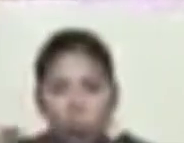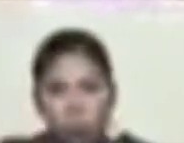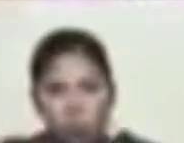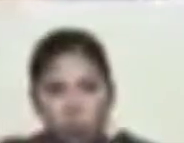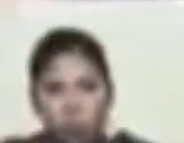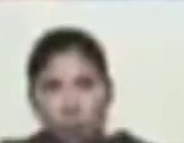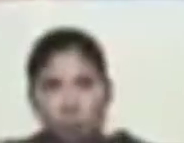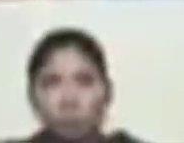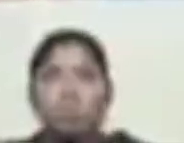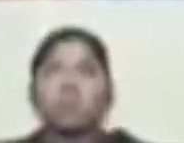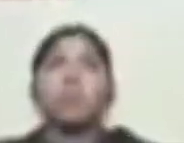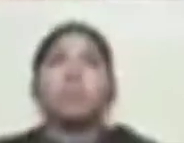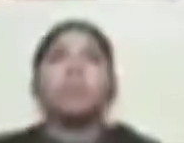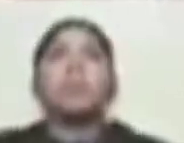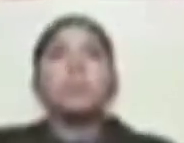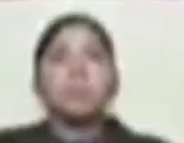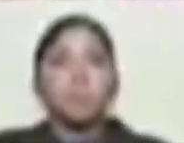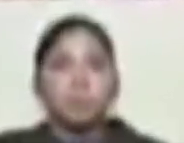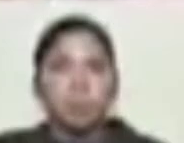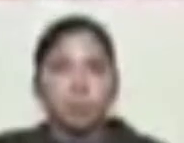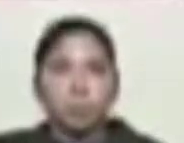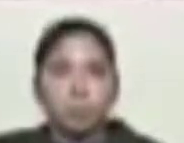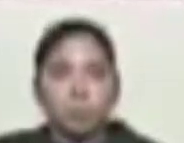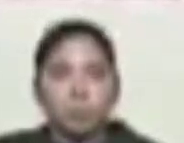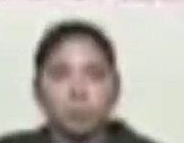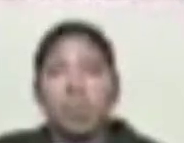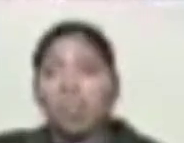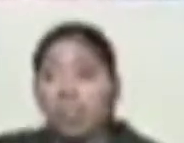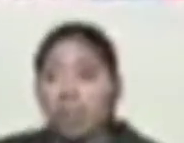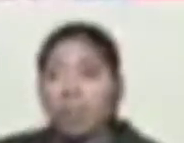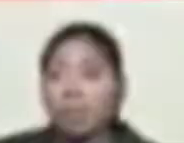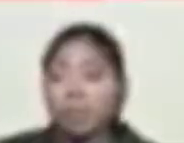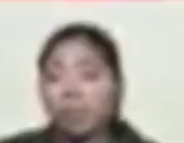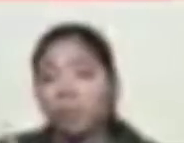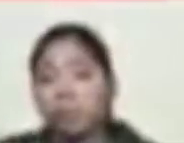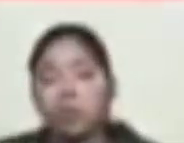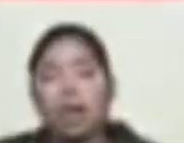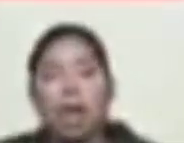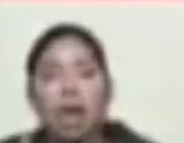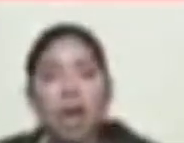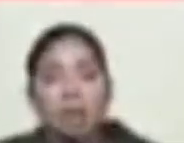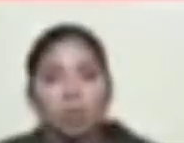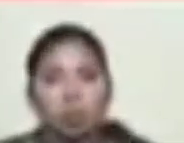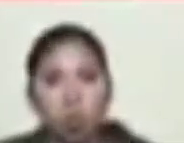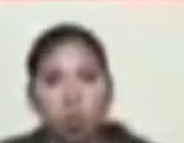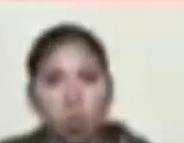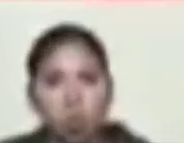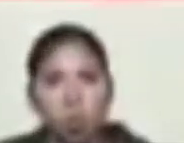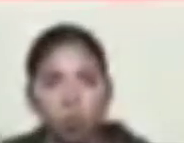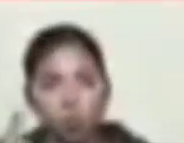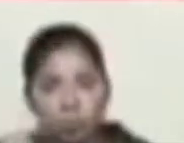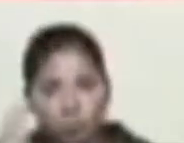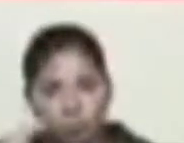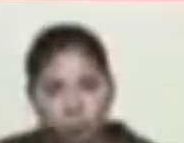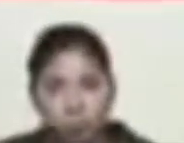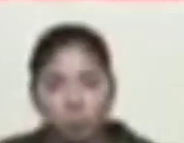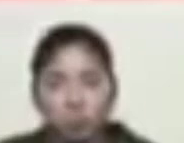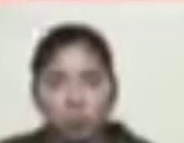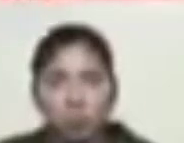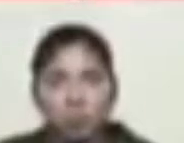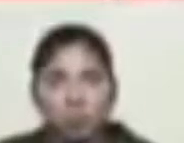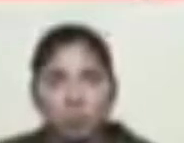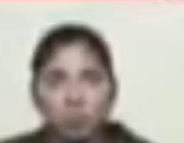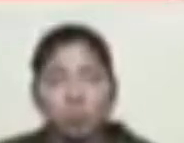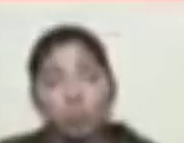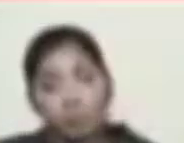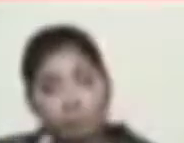imponiendo las acciones pertinentes, los cuales derroquen definitivamente a toda esta gente del poder. Ya todo se está preparando para activar una extracción en